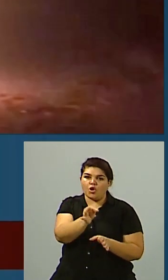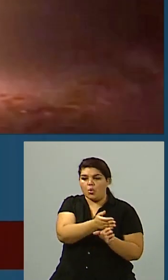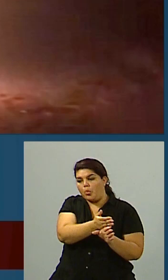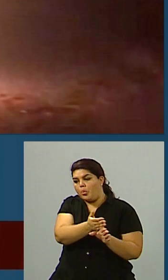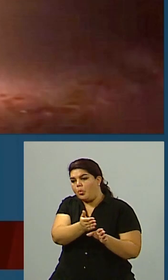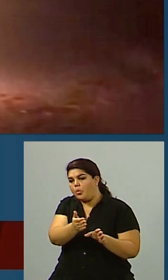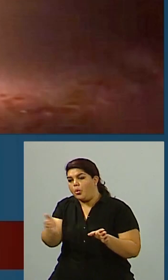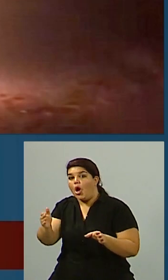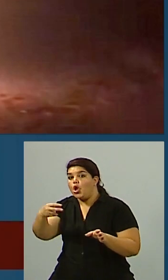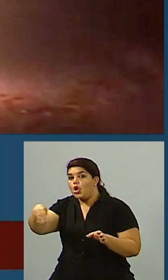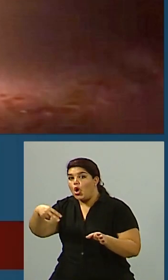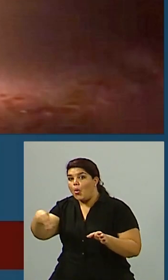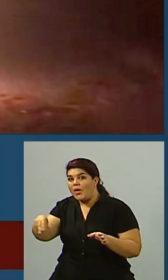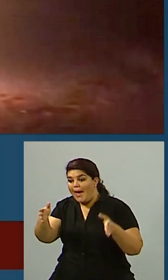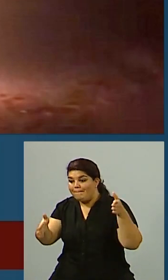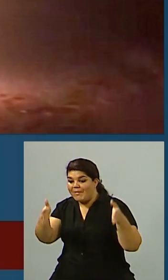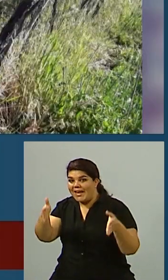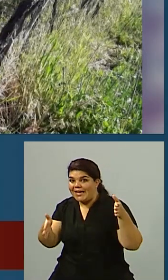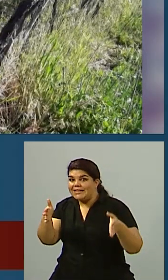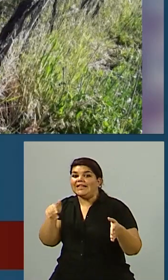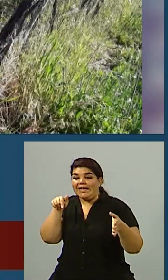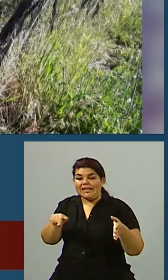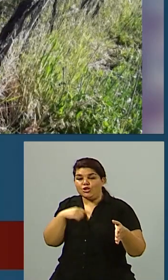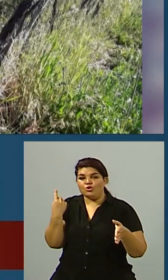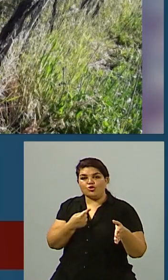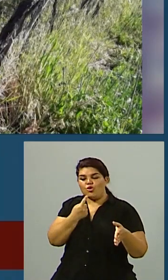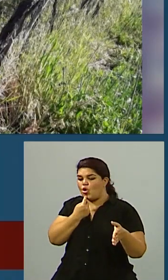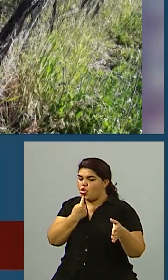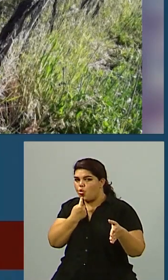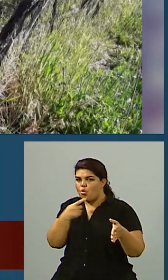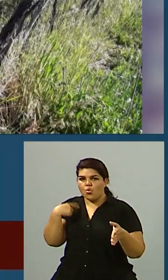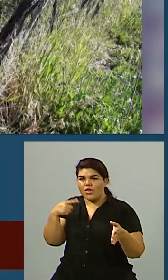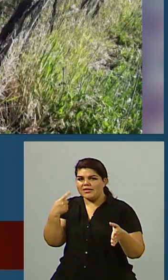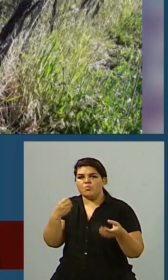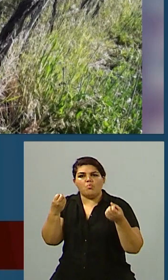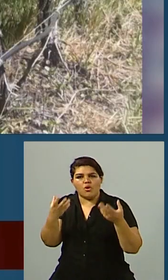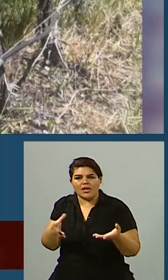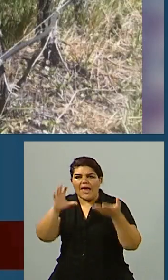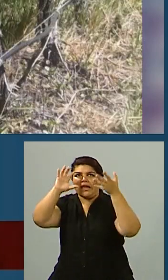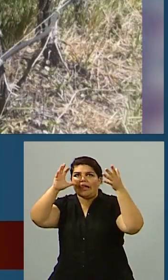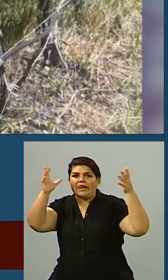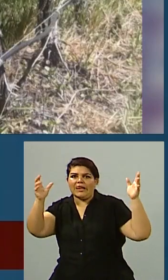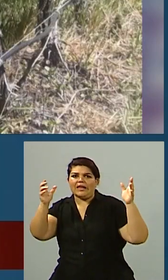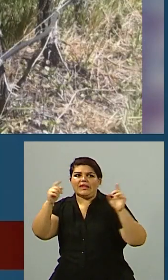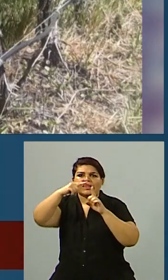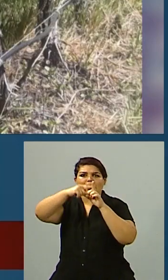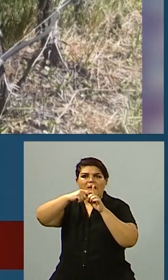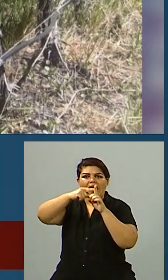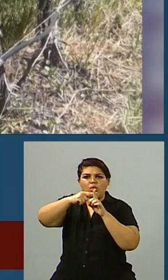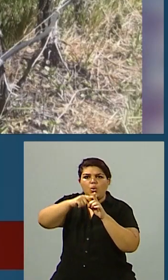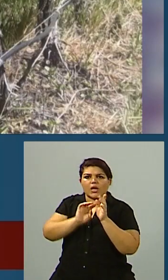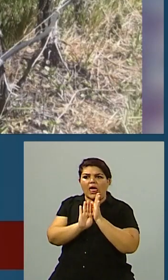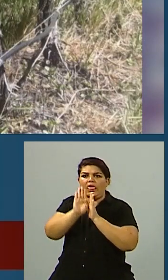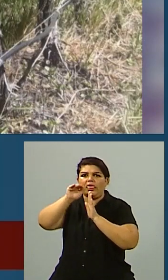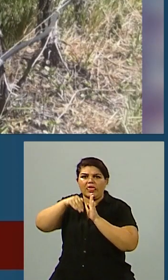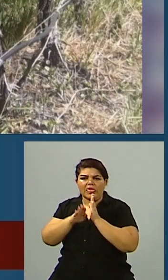mes de noviembre. Dado que los antecedentes en la materia de heladas siempre han estado alrededor de estas fechas y en algunos de ellos son